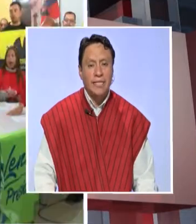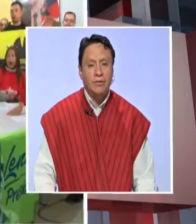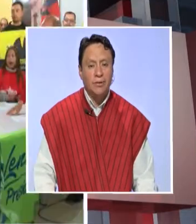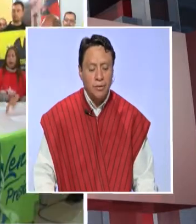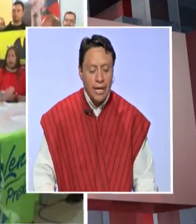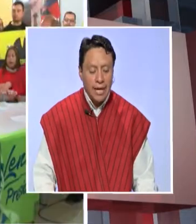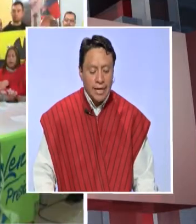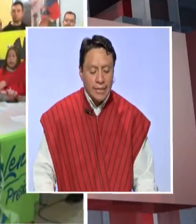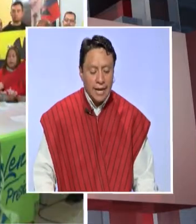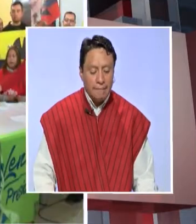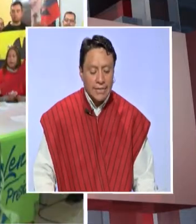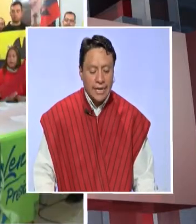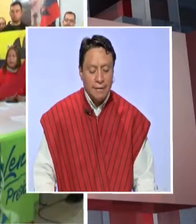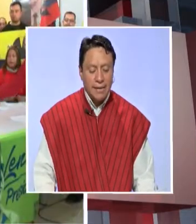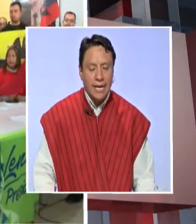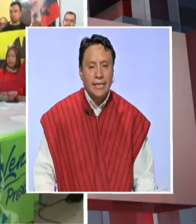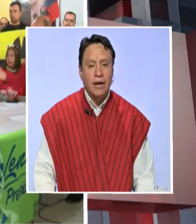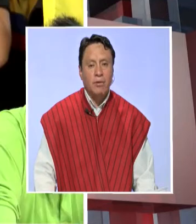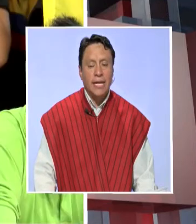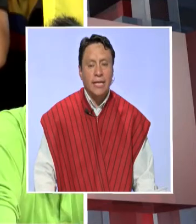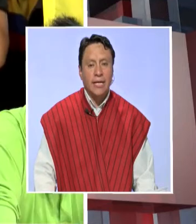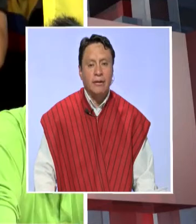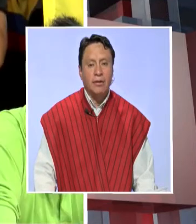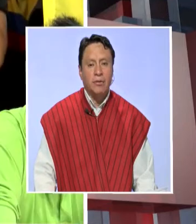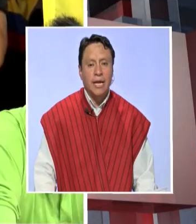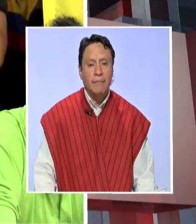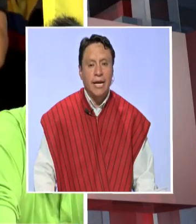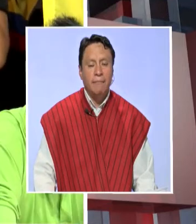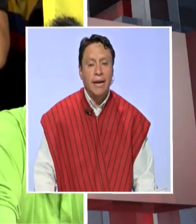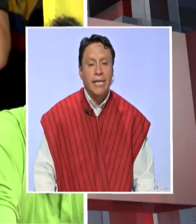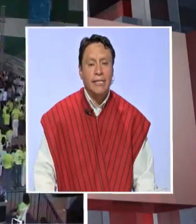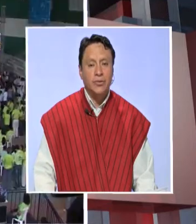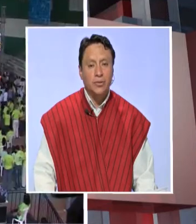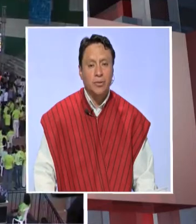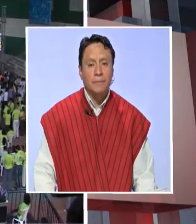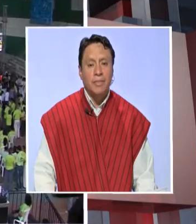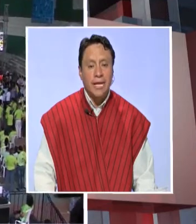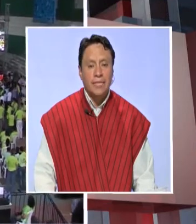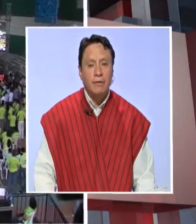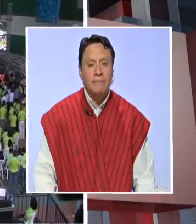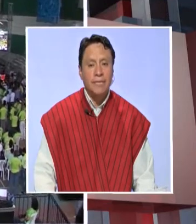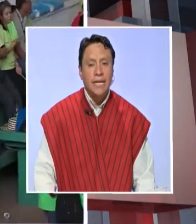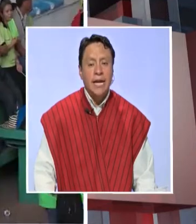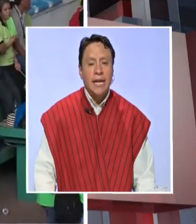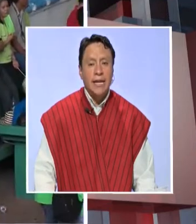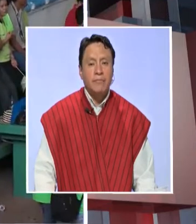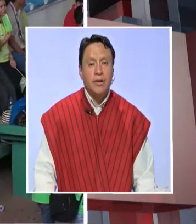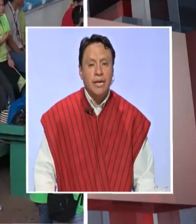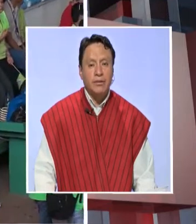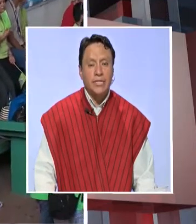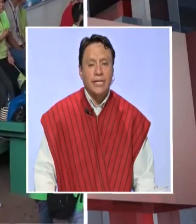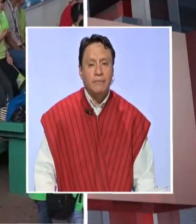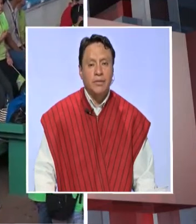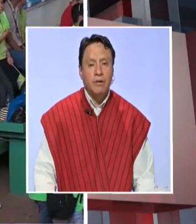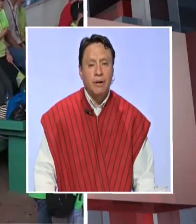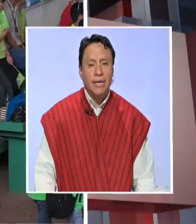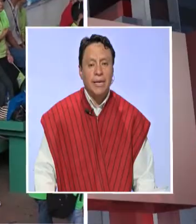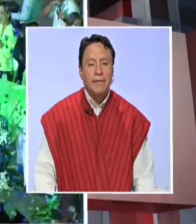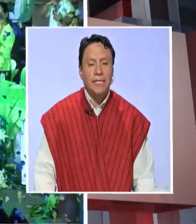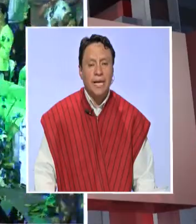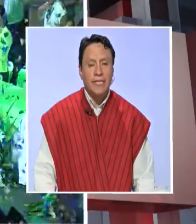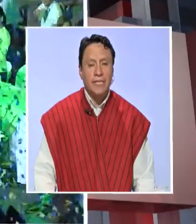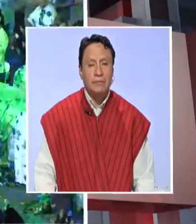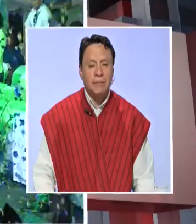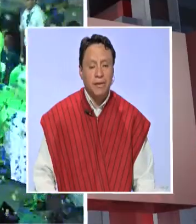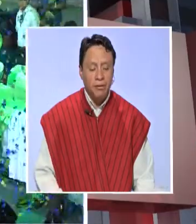Yuaririshpa Kayachikun Kuna, Shinapash Kaipika Tauka Tananaku Kuna Imaka Mana Rishunchun, Lashtawampish Lenin Moreno Yakta Pushawan